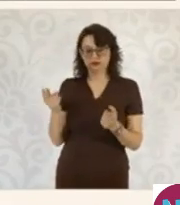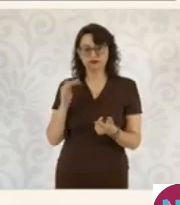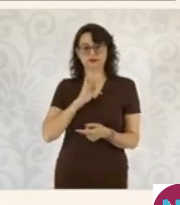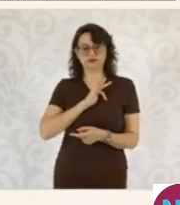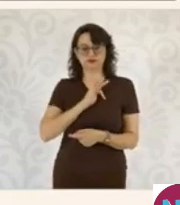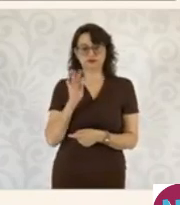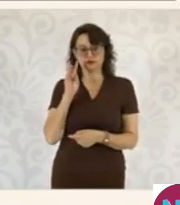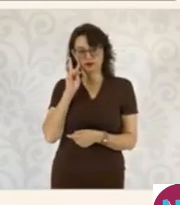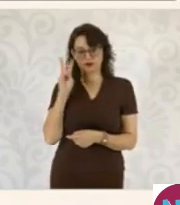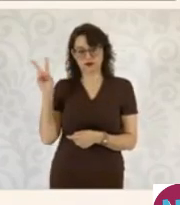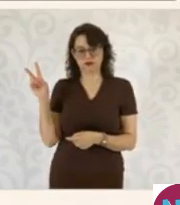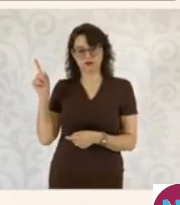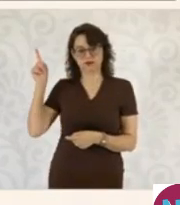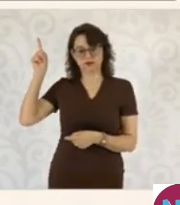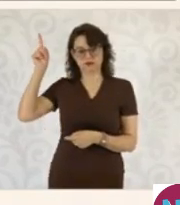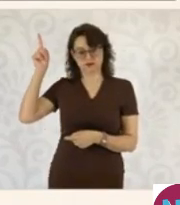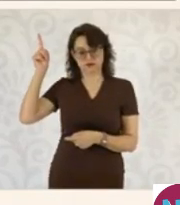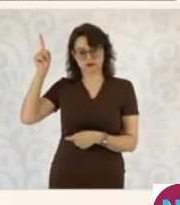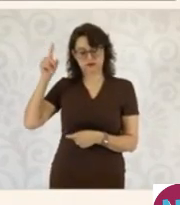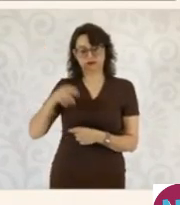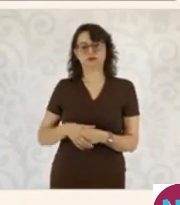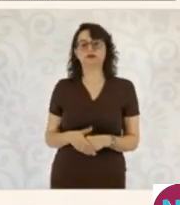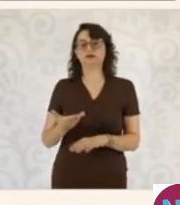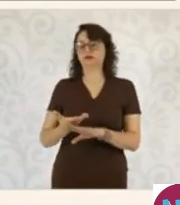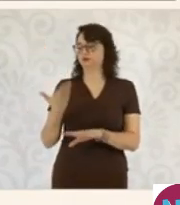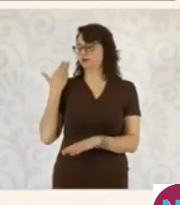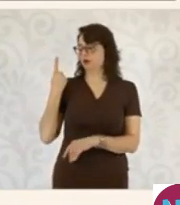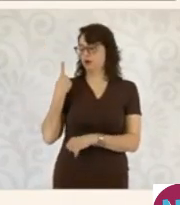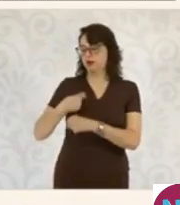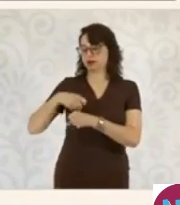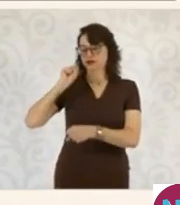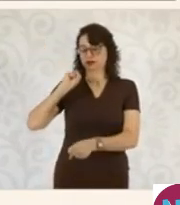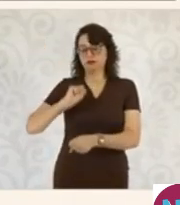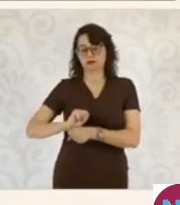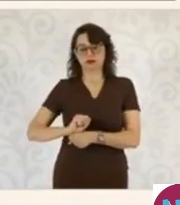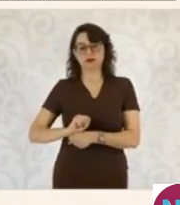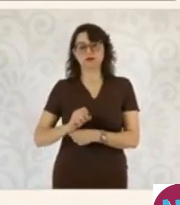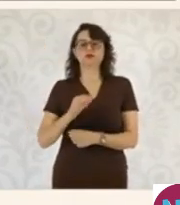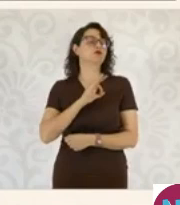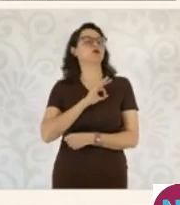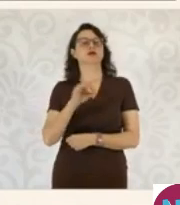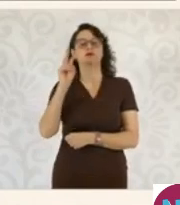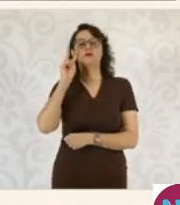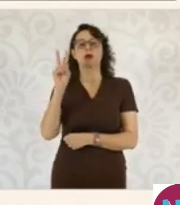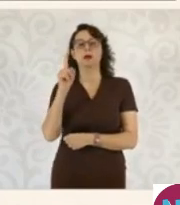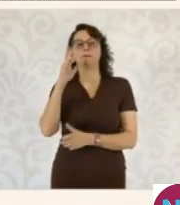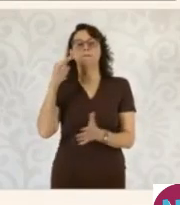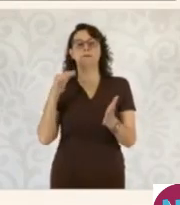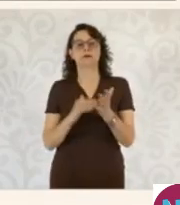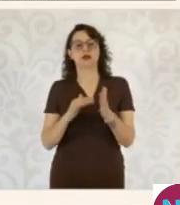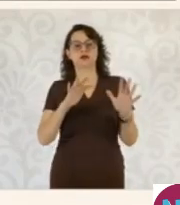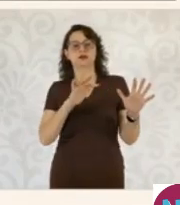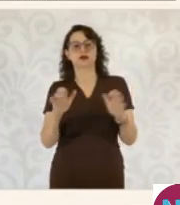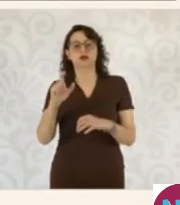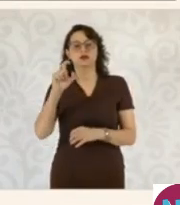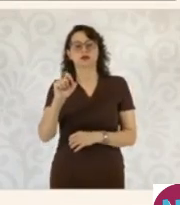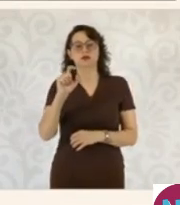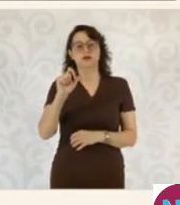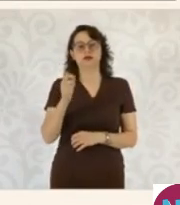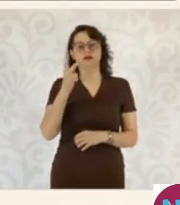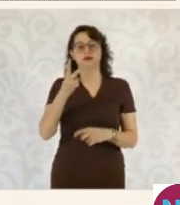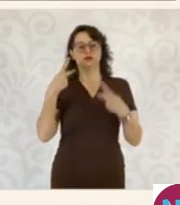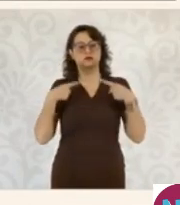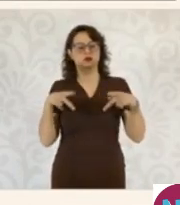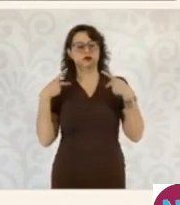países. Actualmente en la semana epidemiológica 22 tenemos un total de 1,926 casos